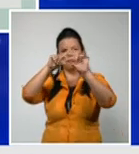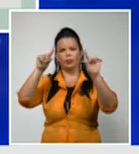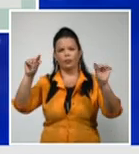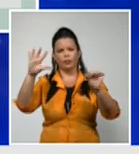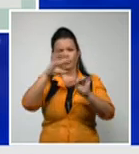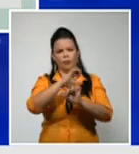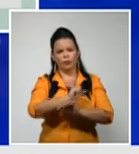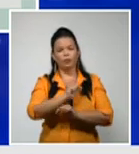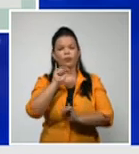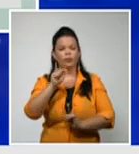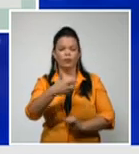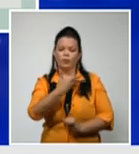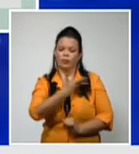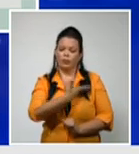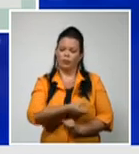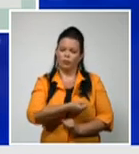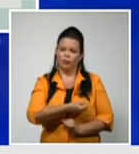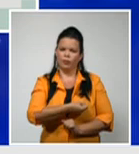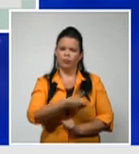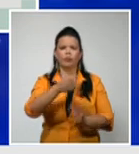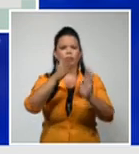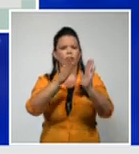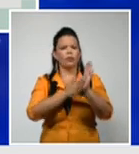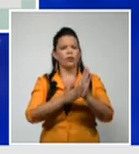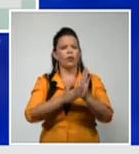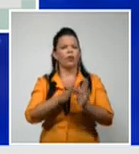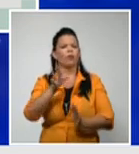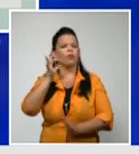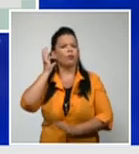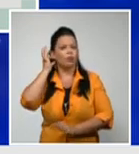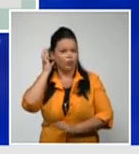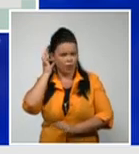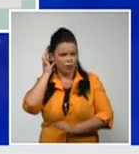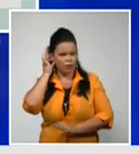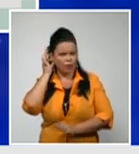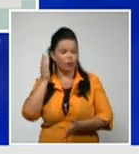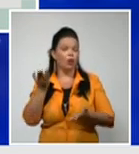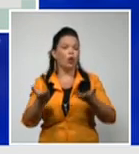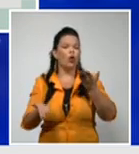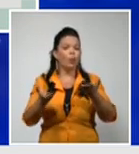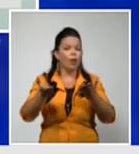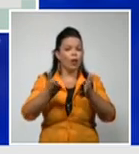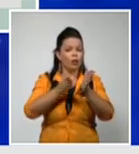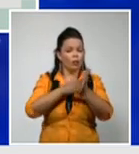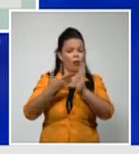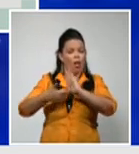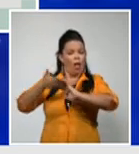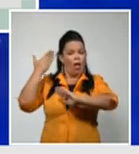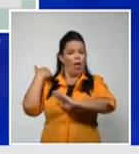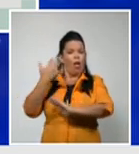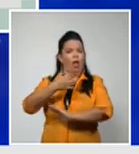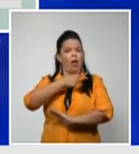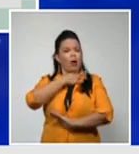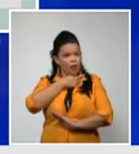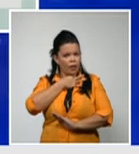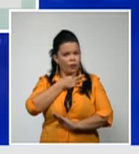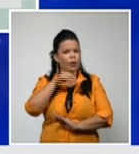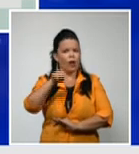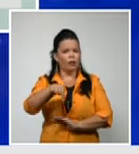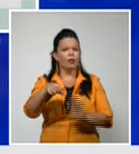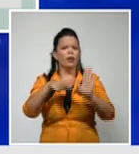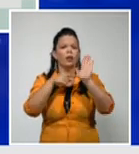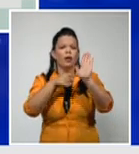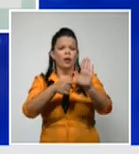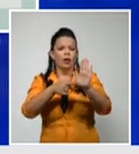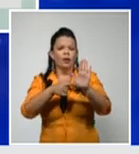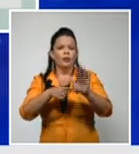pues lamentablemente en el mes de febrero, en comparación con enero, que como se puede apreciar, además se ha